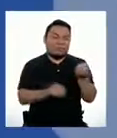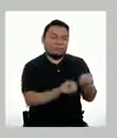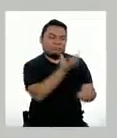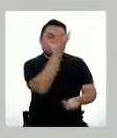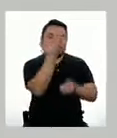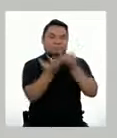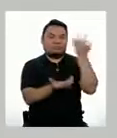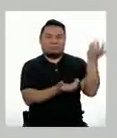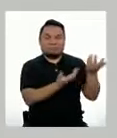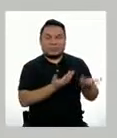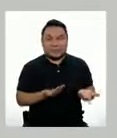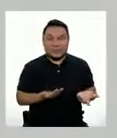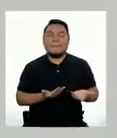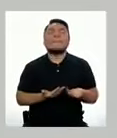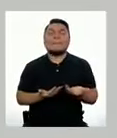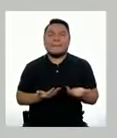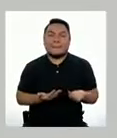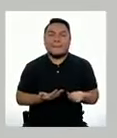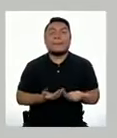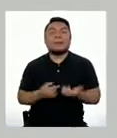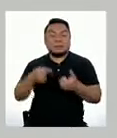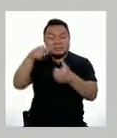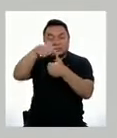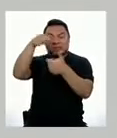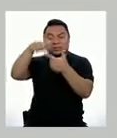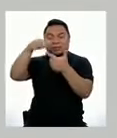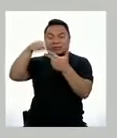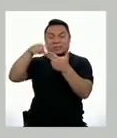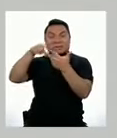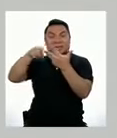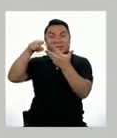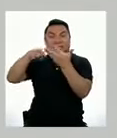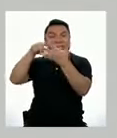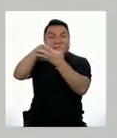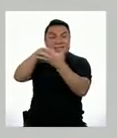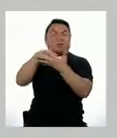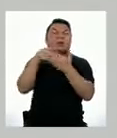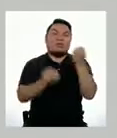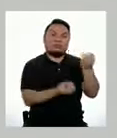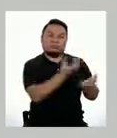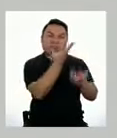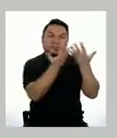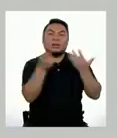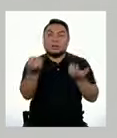invernadero. ¿Puede decirme cuáles son esas actividades y sus porcentajes?